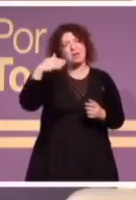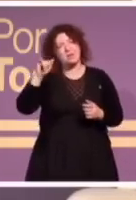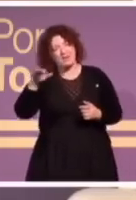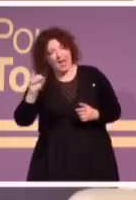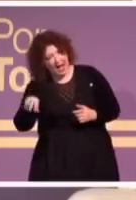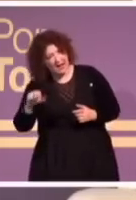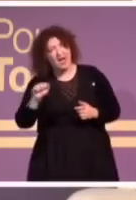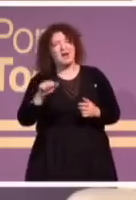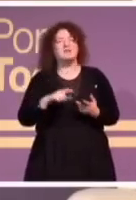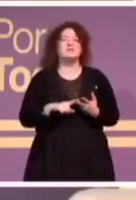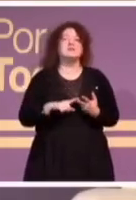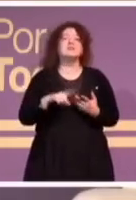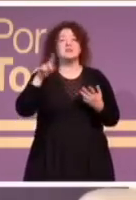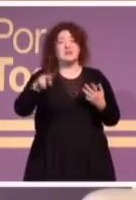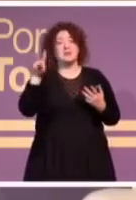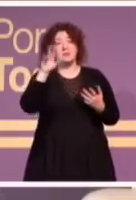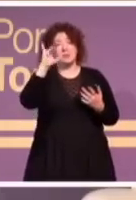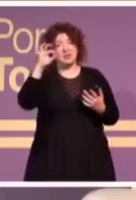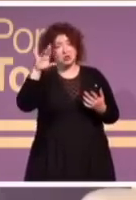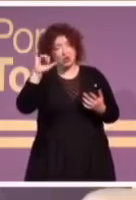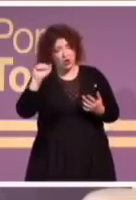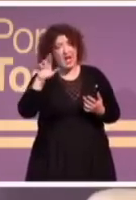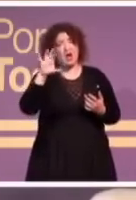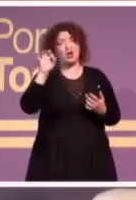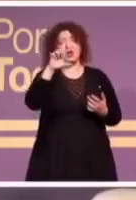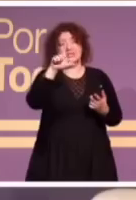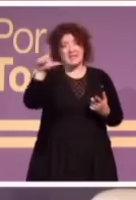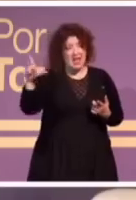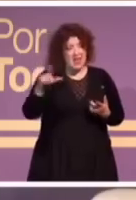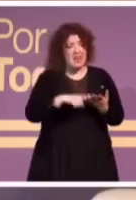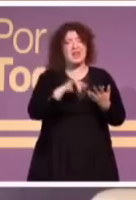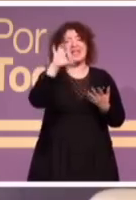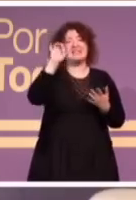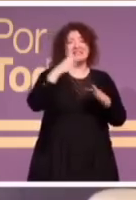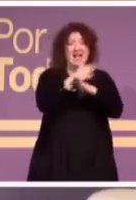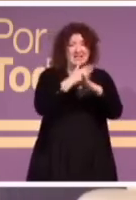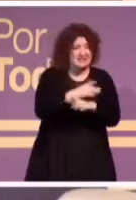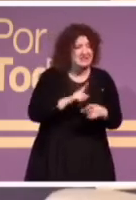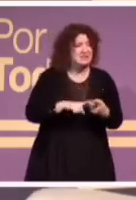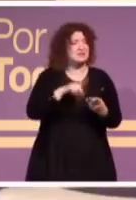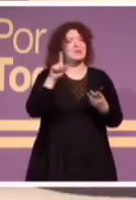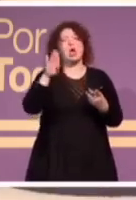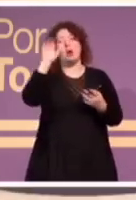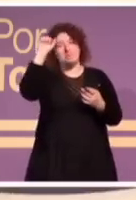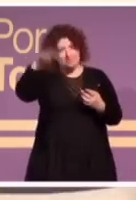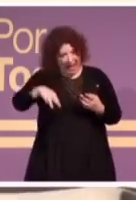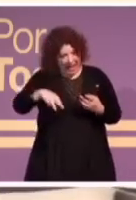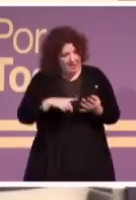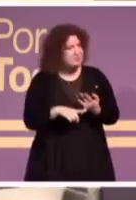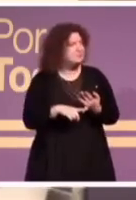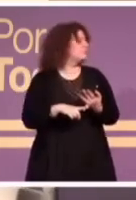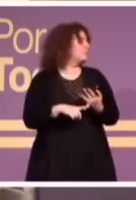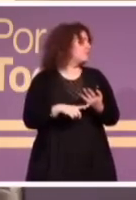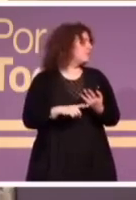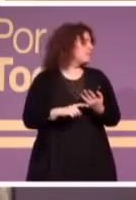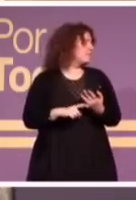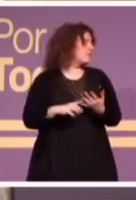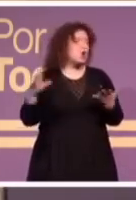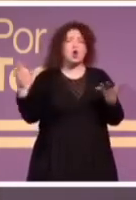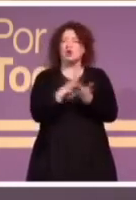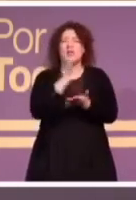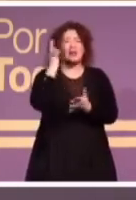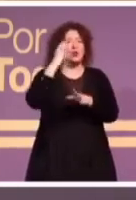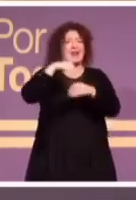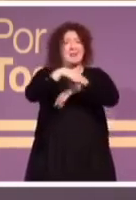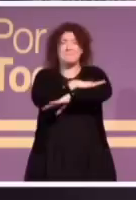así también con Victoria Rosell, y es así también con Isa, y es así también con Pam, y es así también con todas las